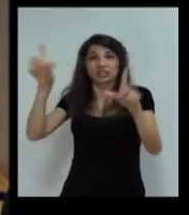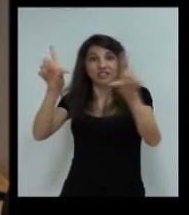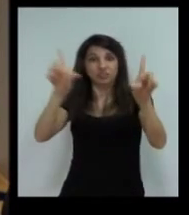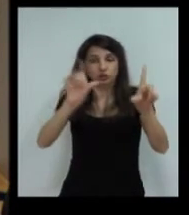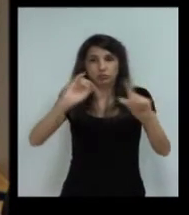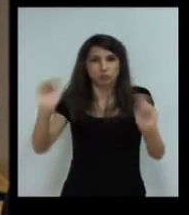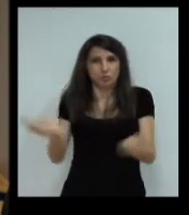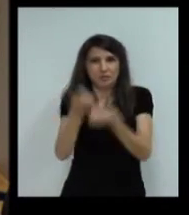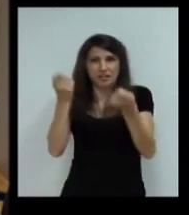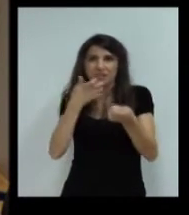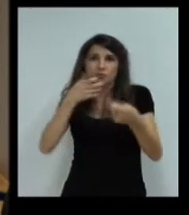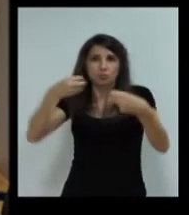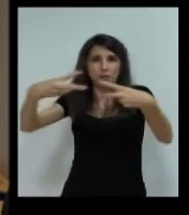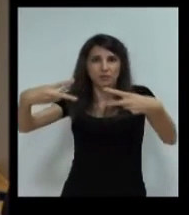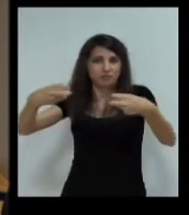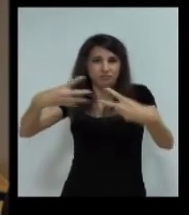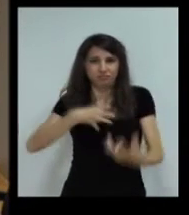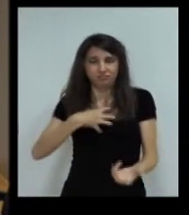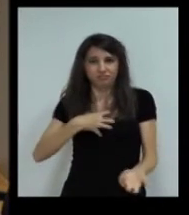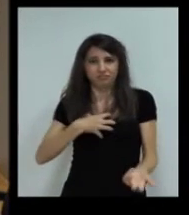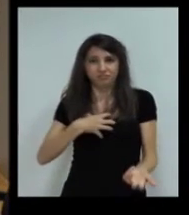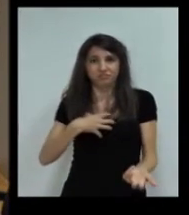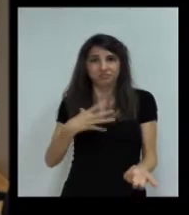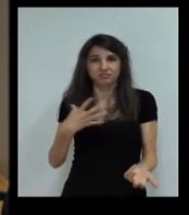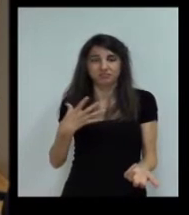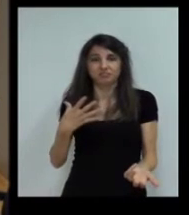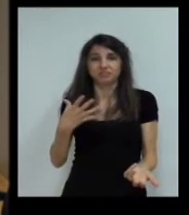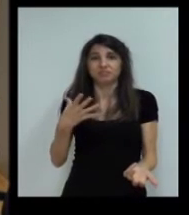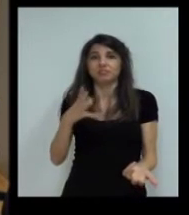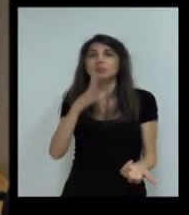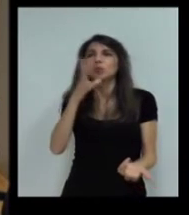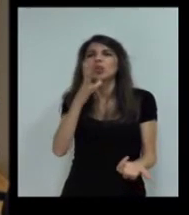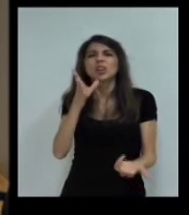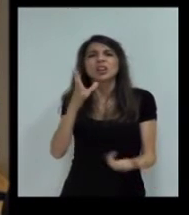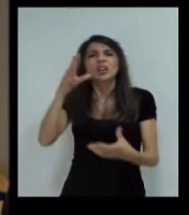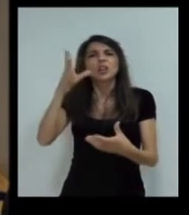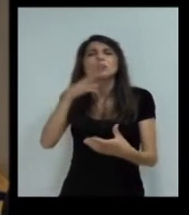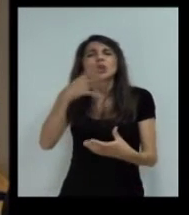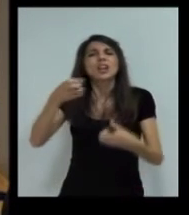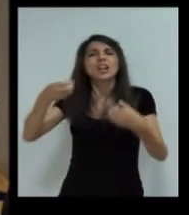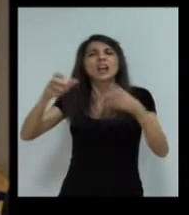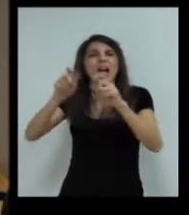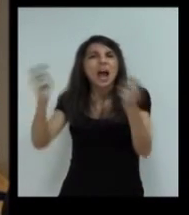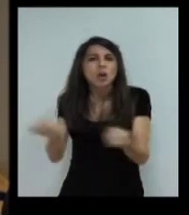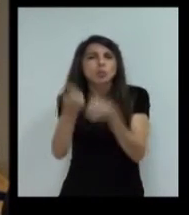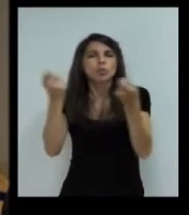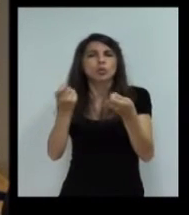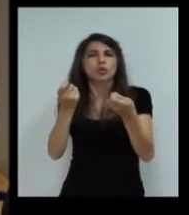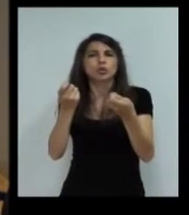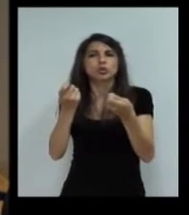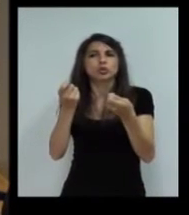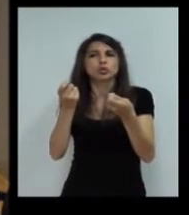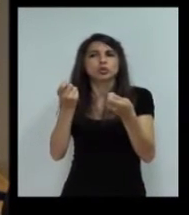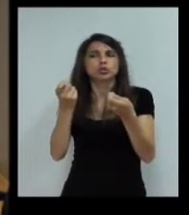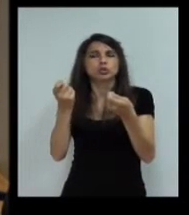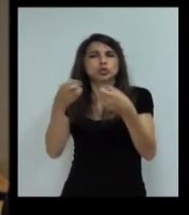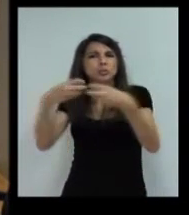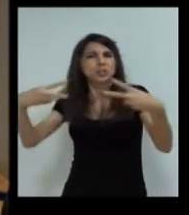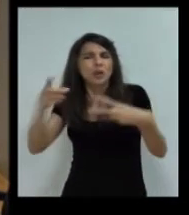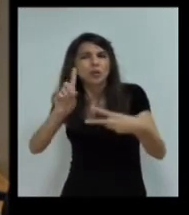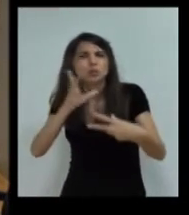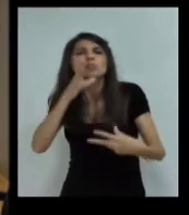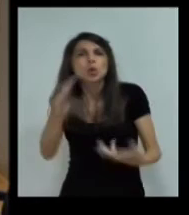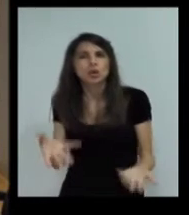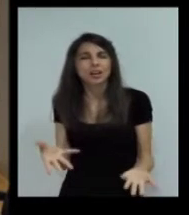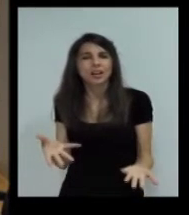computa. Claro, pero ¿por qué los anuncios no computan, por ejemplo? Claro, pero ¿por qué los anuncios no van también? Bueno, deberían